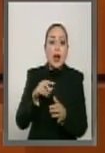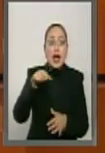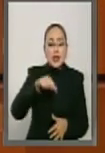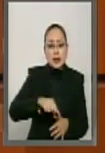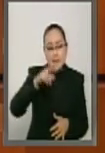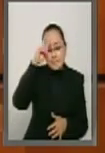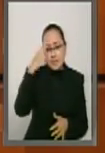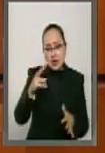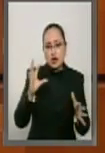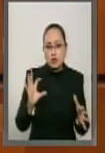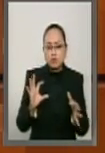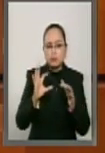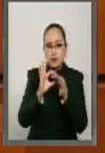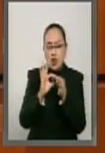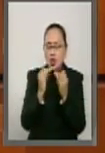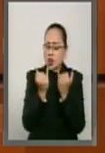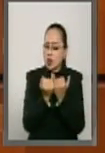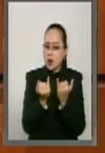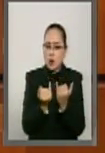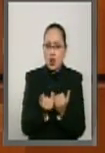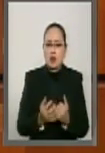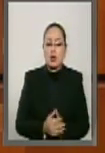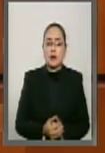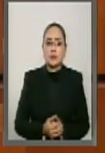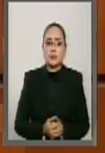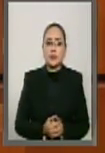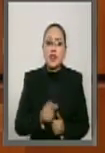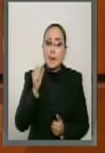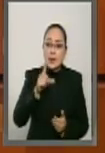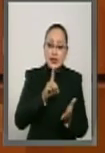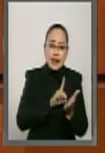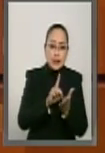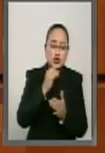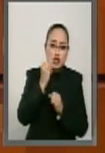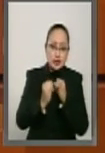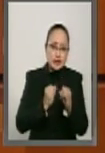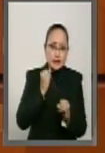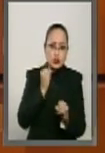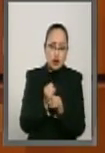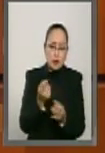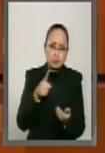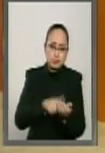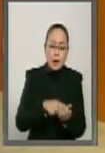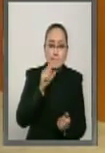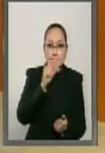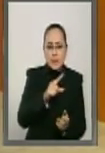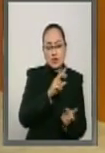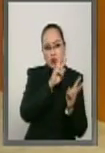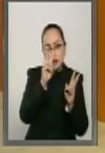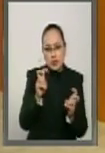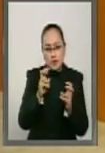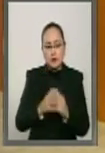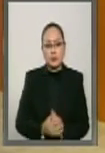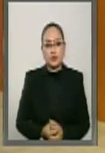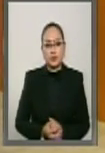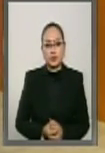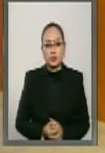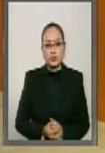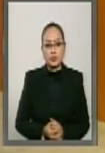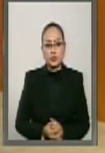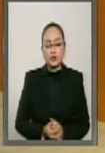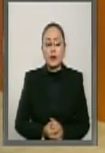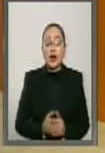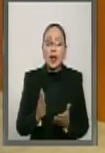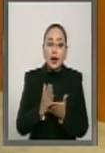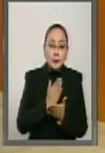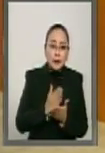México es parte, así como del derecho internacional en la materia. Además, en